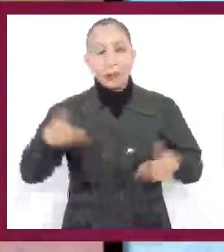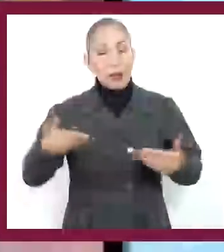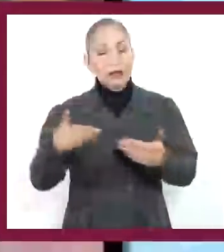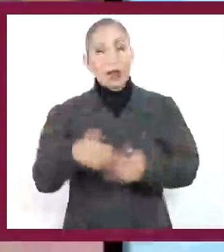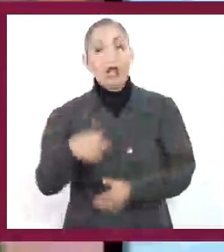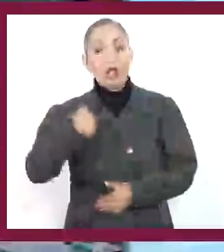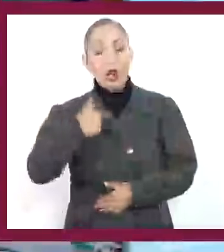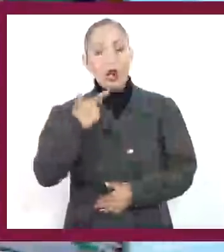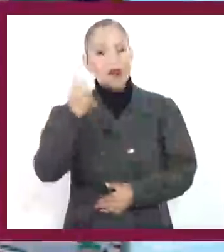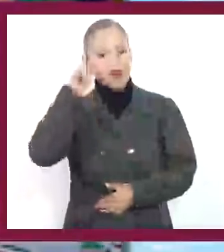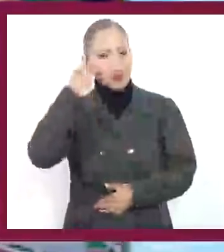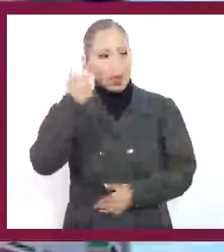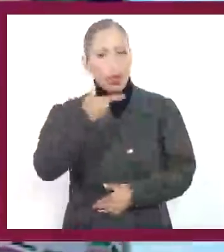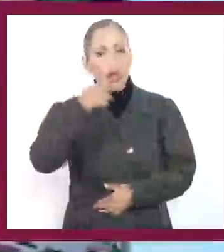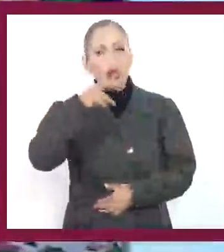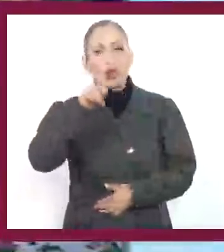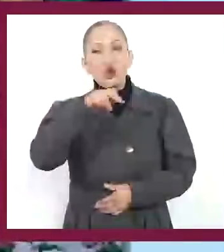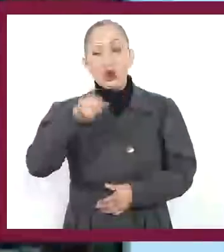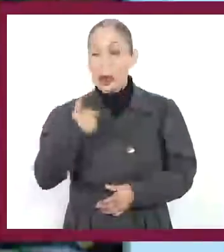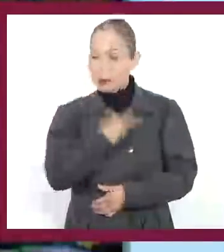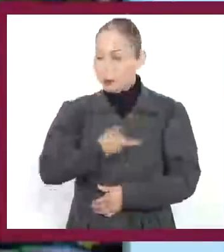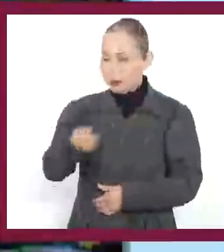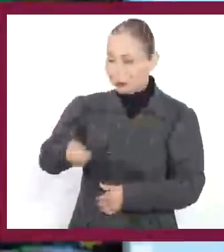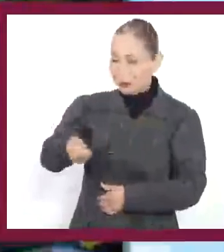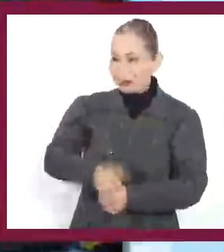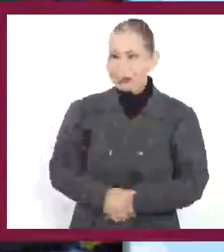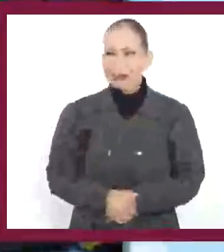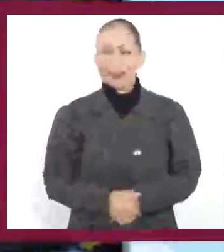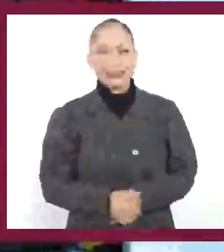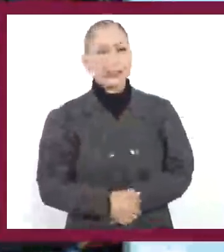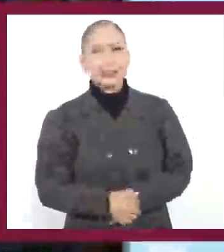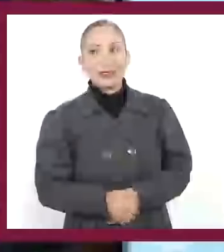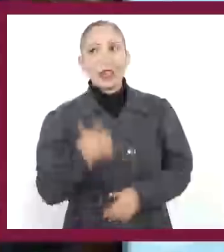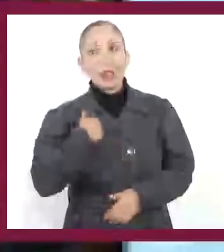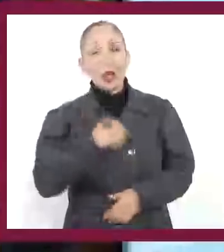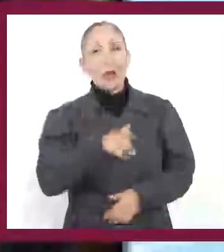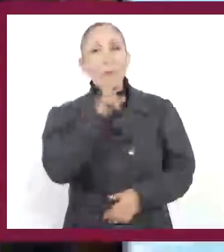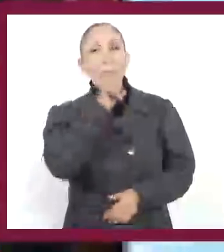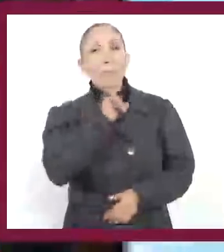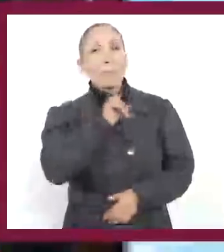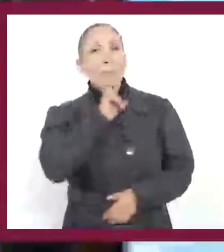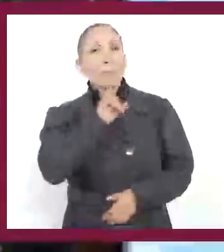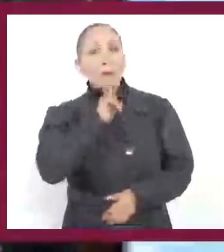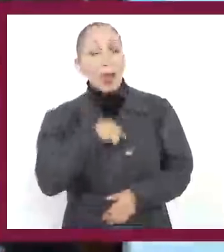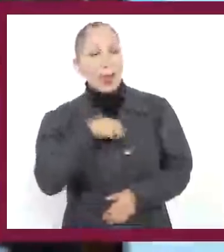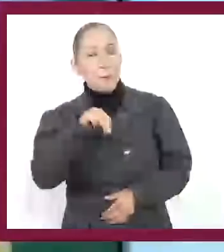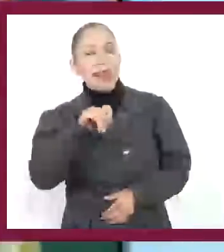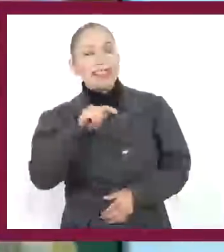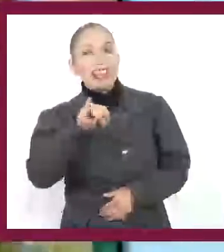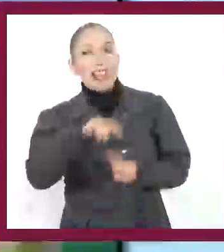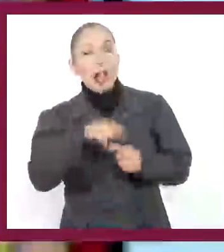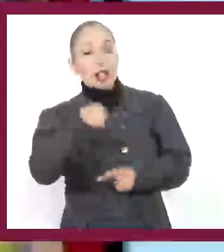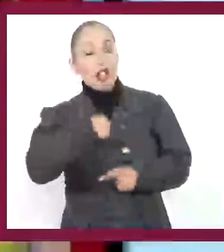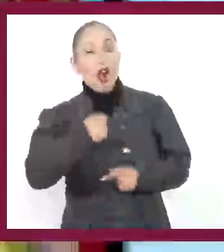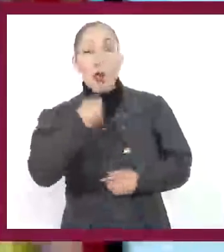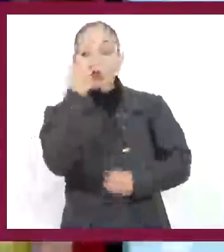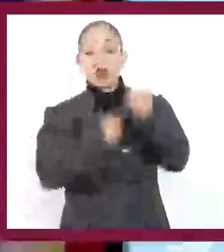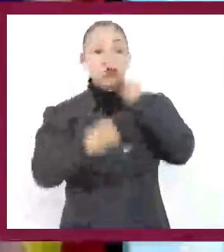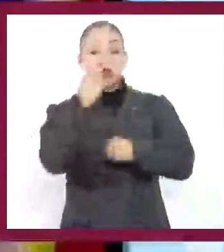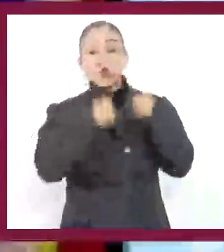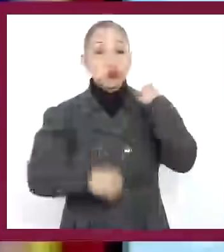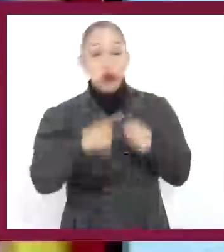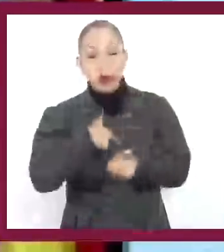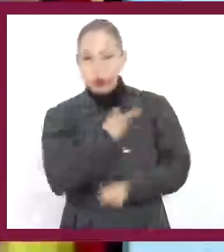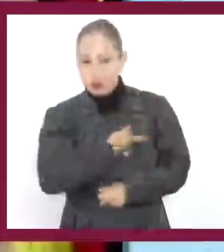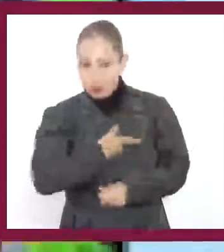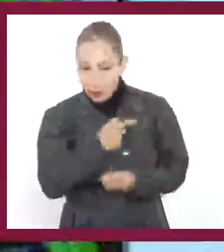¡Preséntanos! Yo soy Gruñón. Hola, Gruñón, mucho gusto. Hola, yo soy Mentirín. Hola, Mentirín, mucho Hola, gusto. yo soy Glotón. Mucho